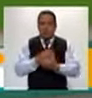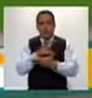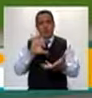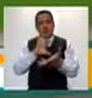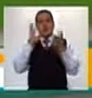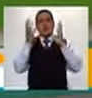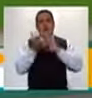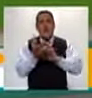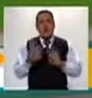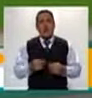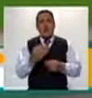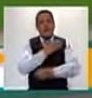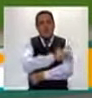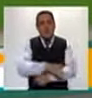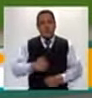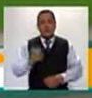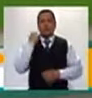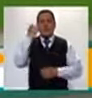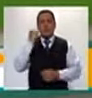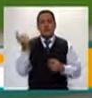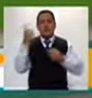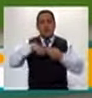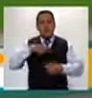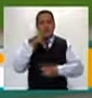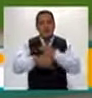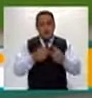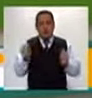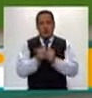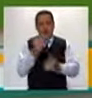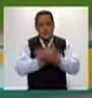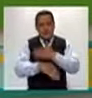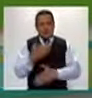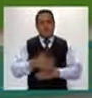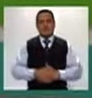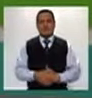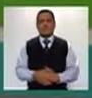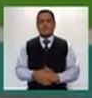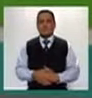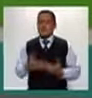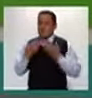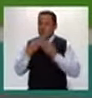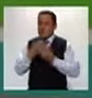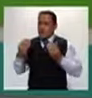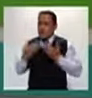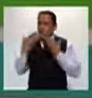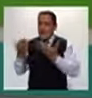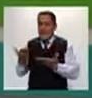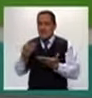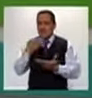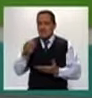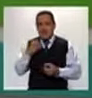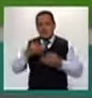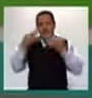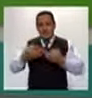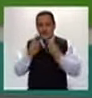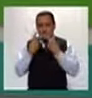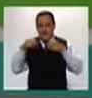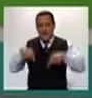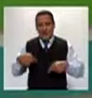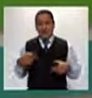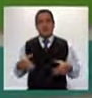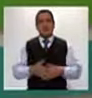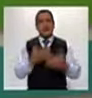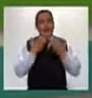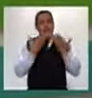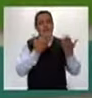transformación a favor de los derechos de la inclusión de las personas con discapacidad jaime muchísimas gracias de verdad por tu presencia aquí en el programa